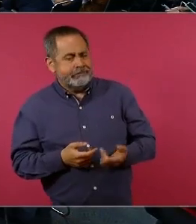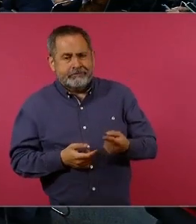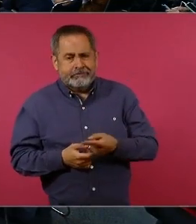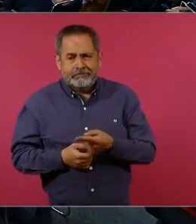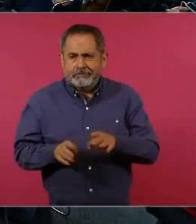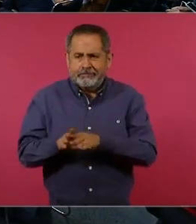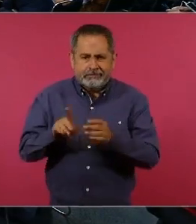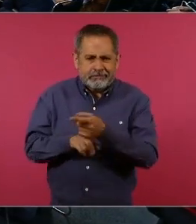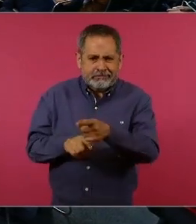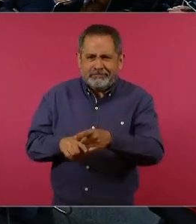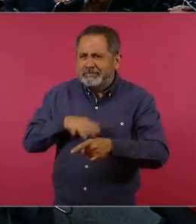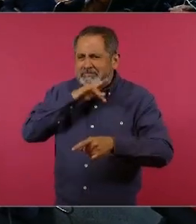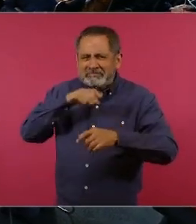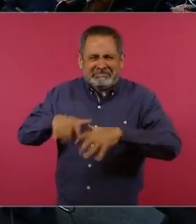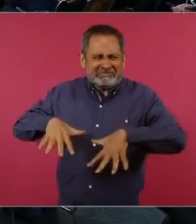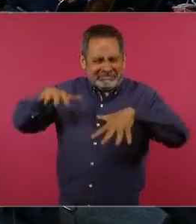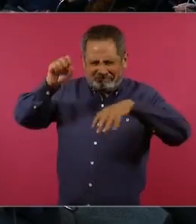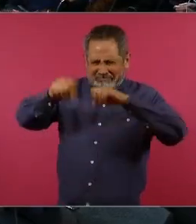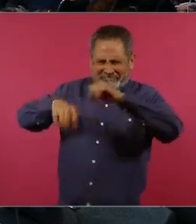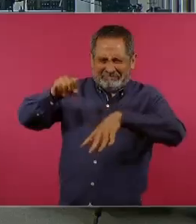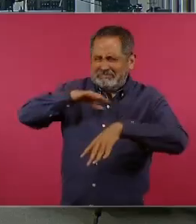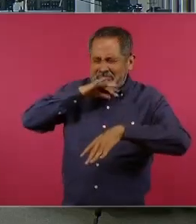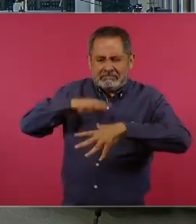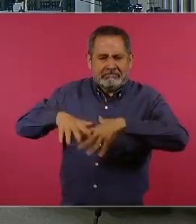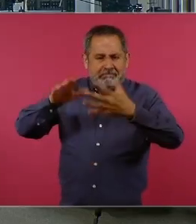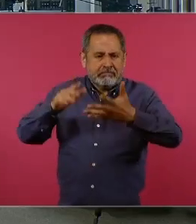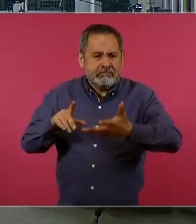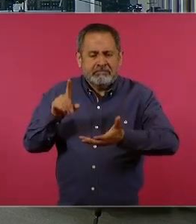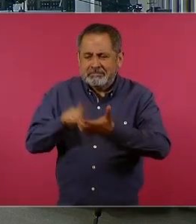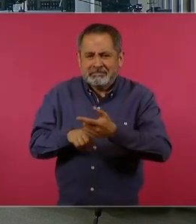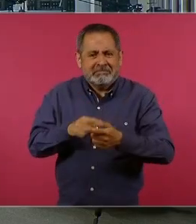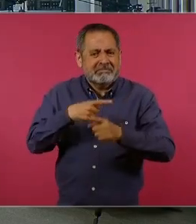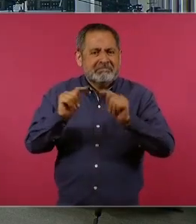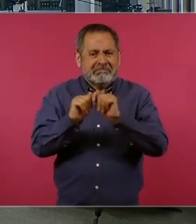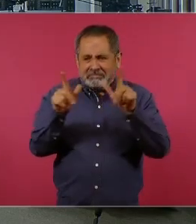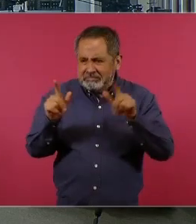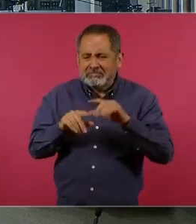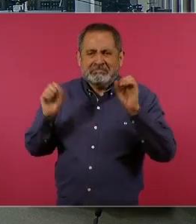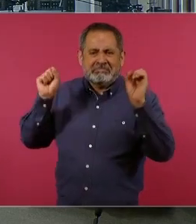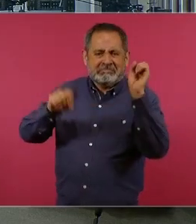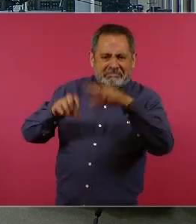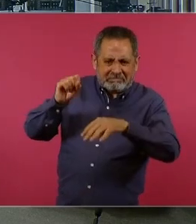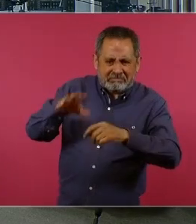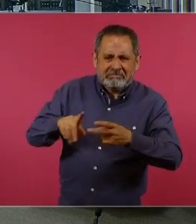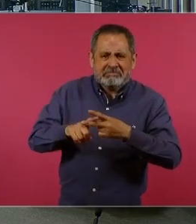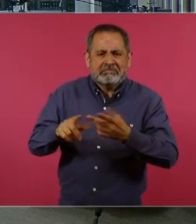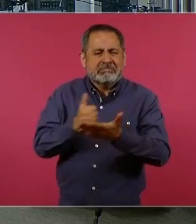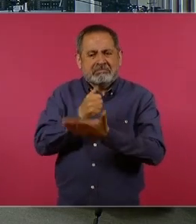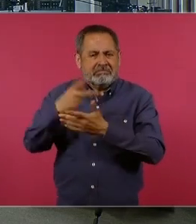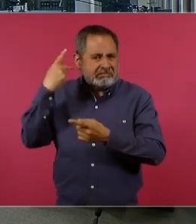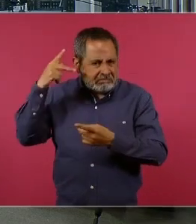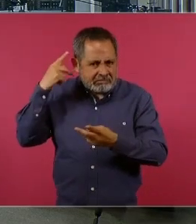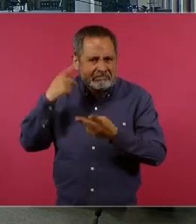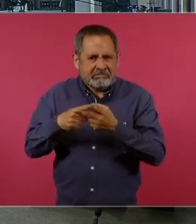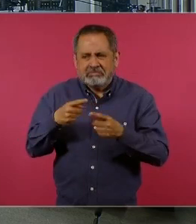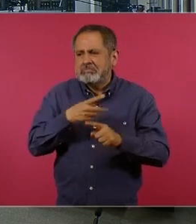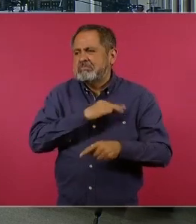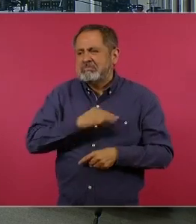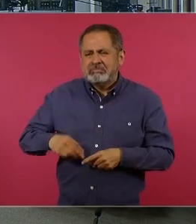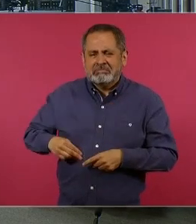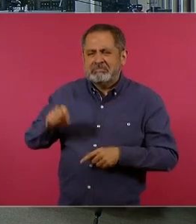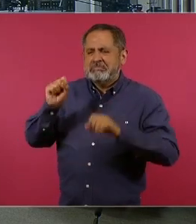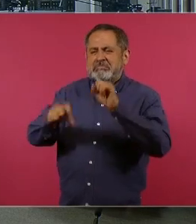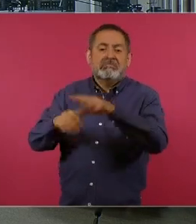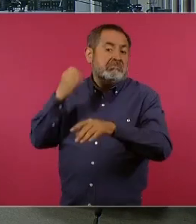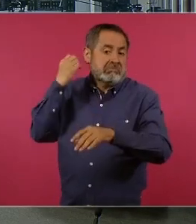relleno sanitario megabasurero, como ellos le llaman, pues traen depósitos de Tlaxcala, de la misma ciudad de Puebla, de 23 municipios,